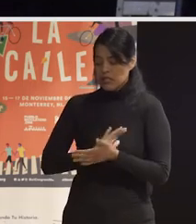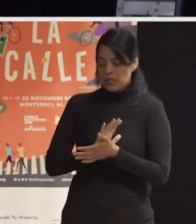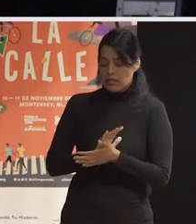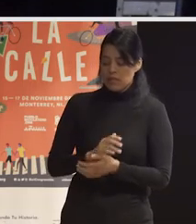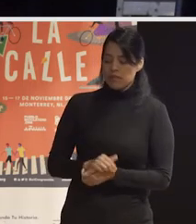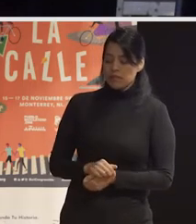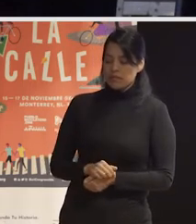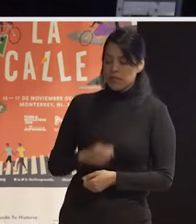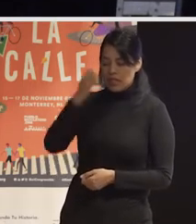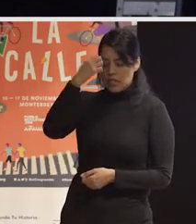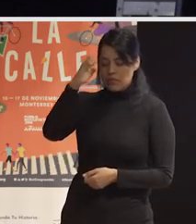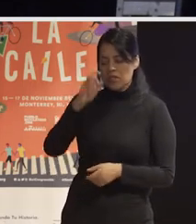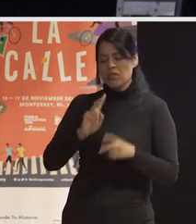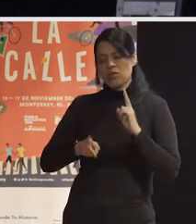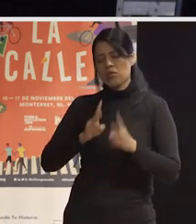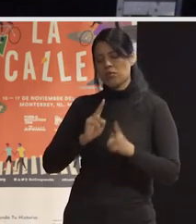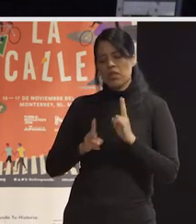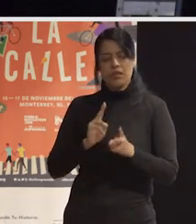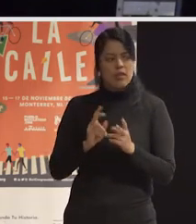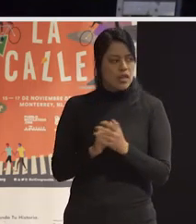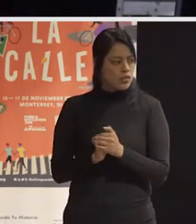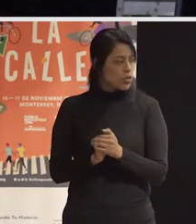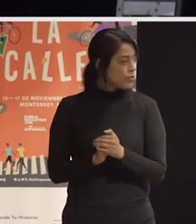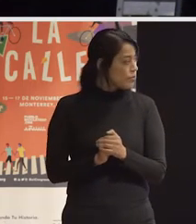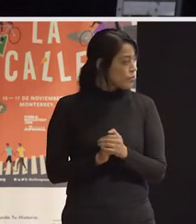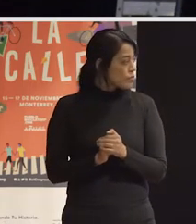estamos hablando un poco de ella